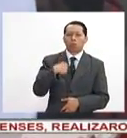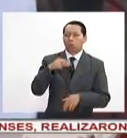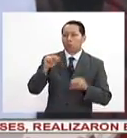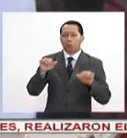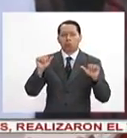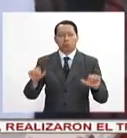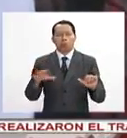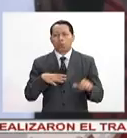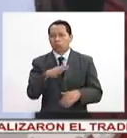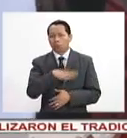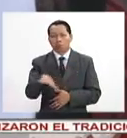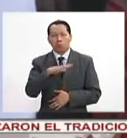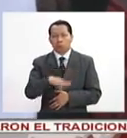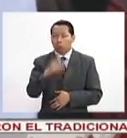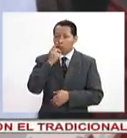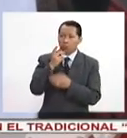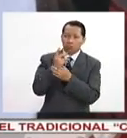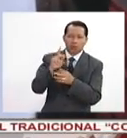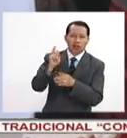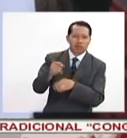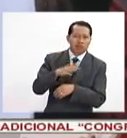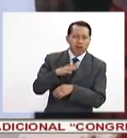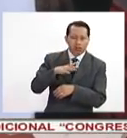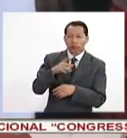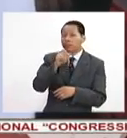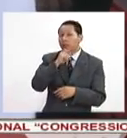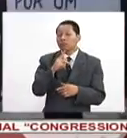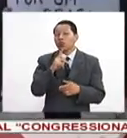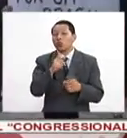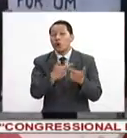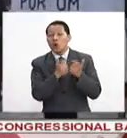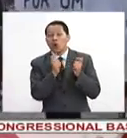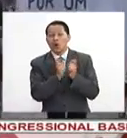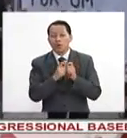de corrupción y asegura ser víctima de persecución por parte